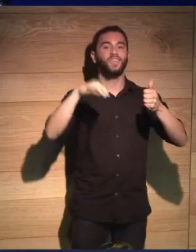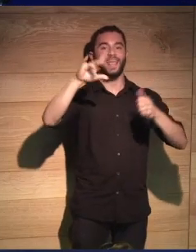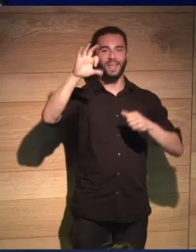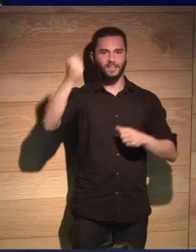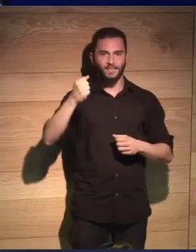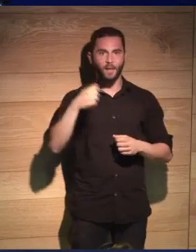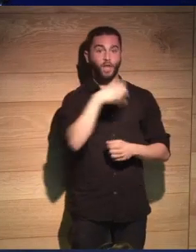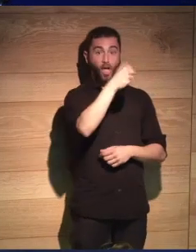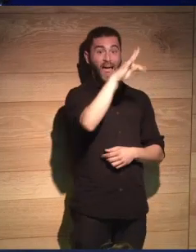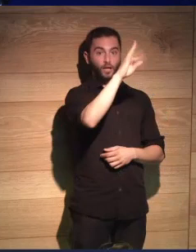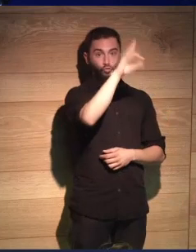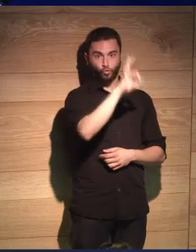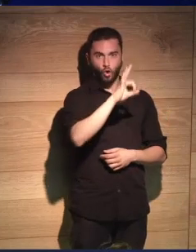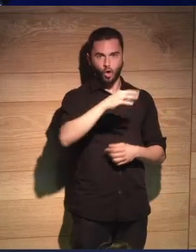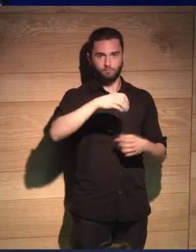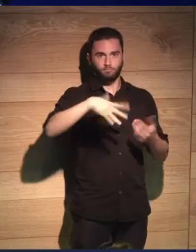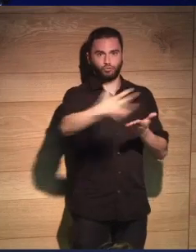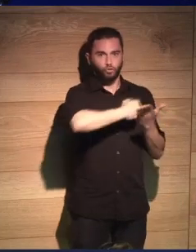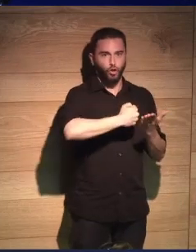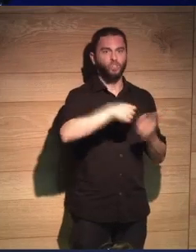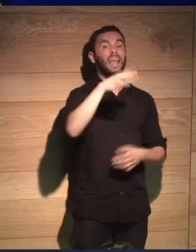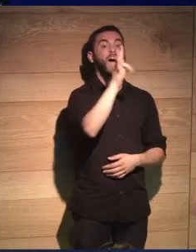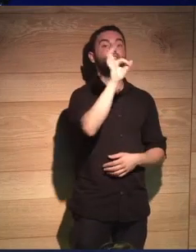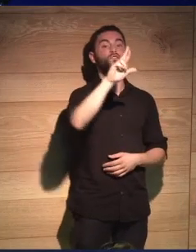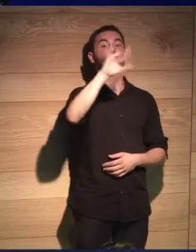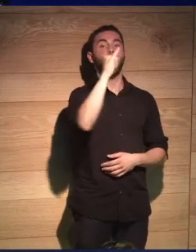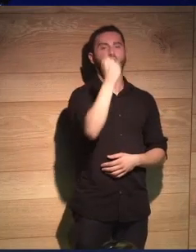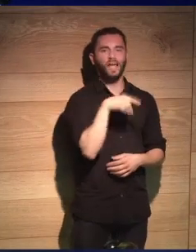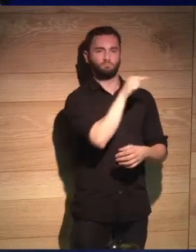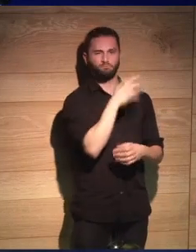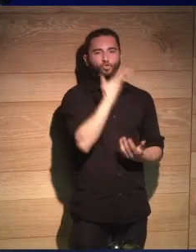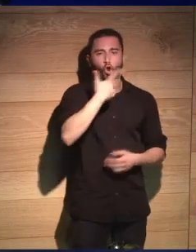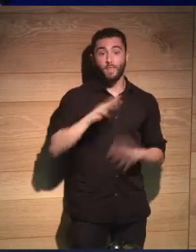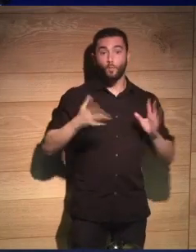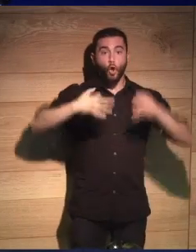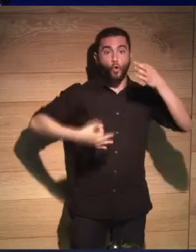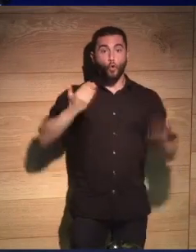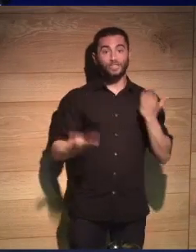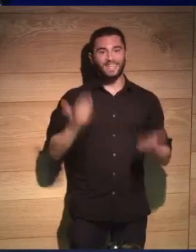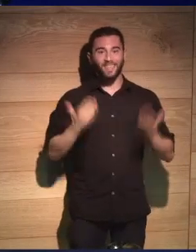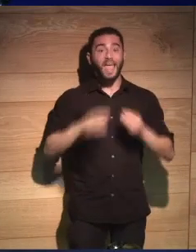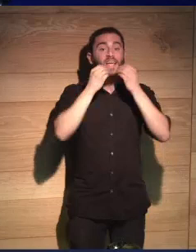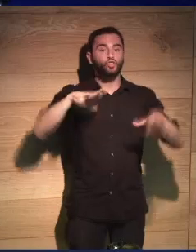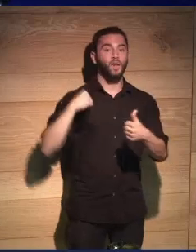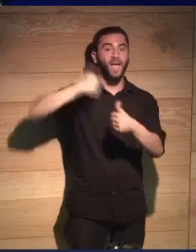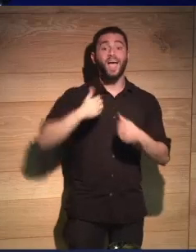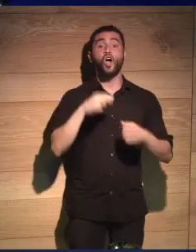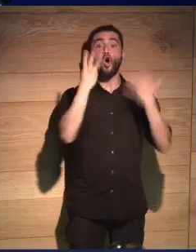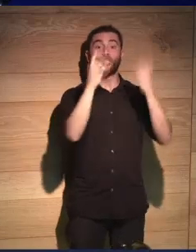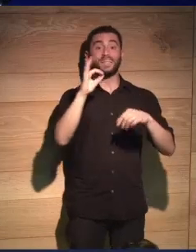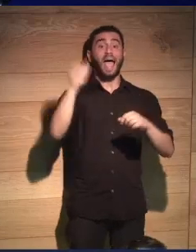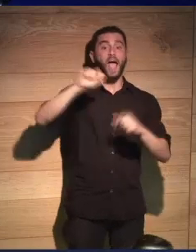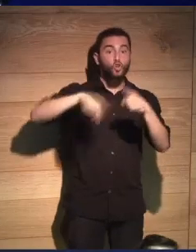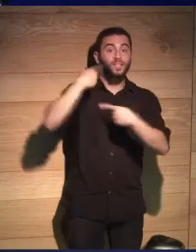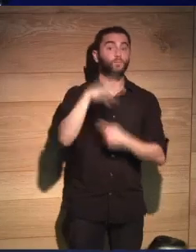Arturo, en La Forja, pero parece que necesitábamos hacer un poco de justicia histórica y 80 años después conocer qué contaba esa